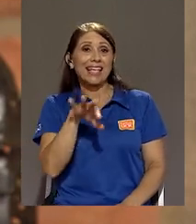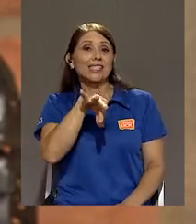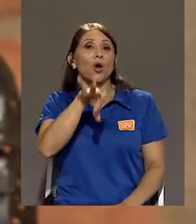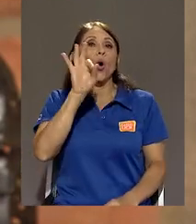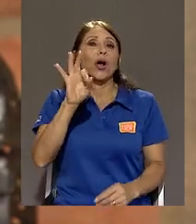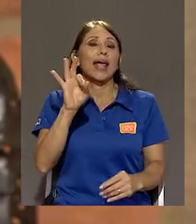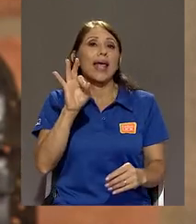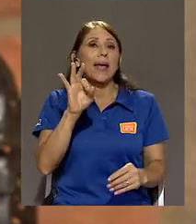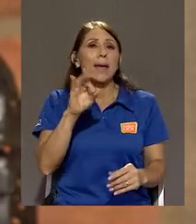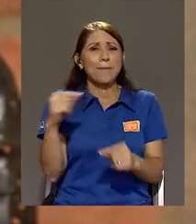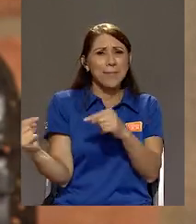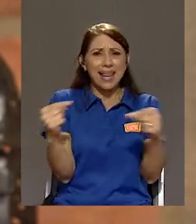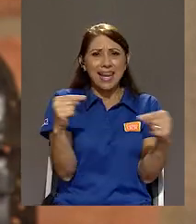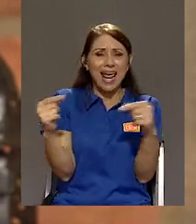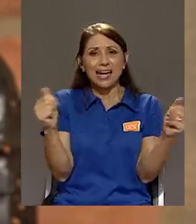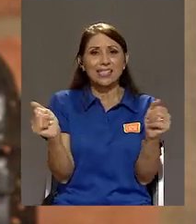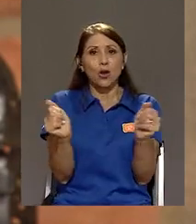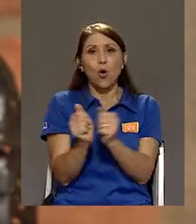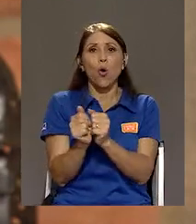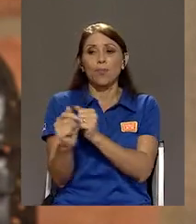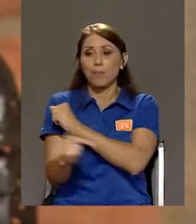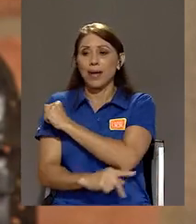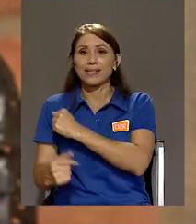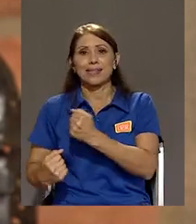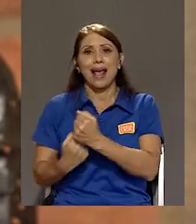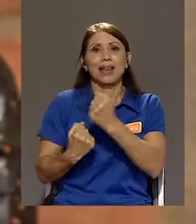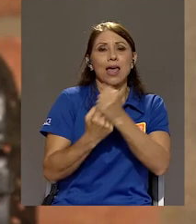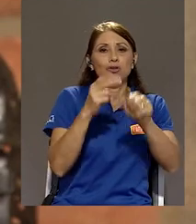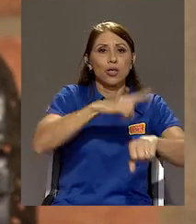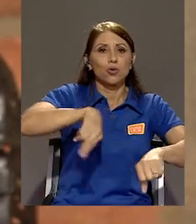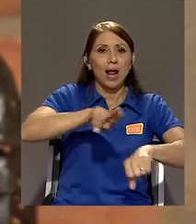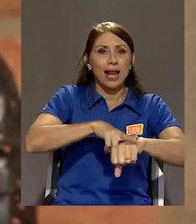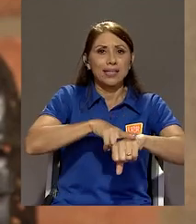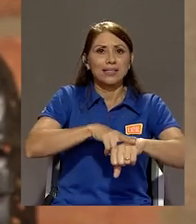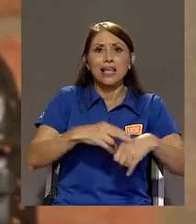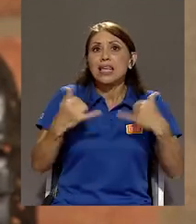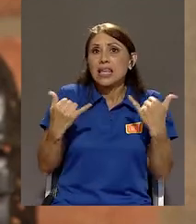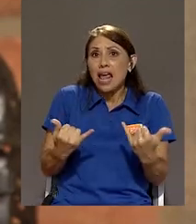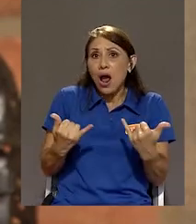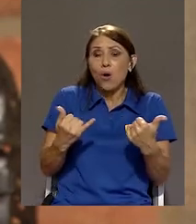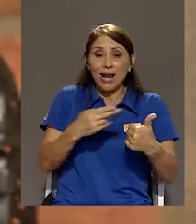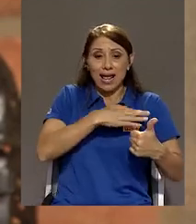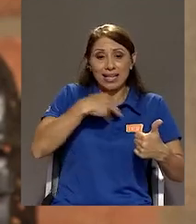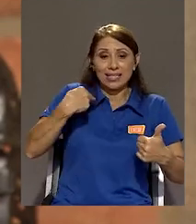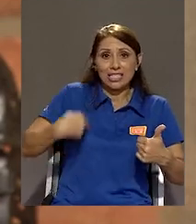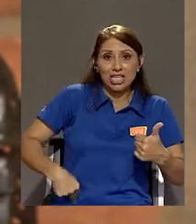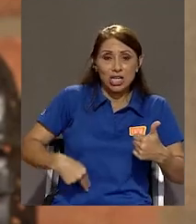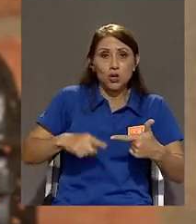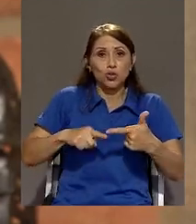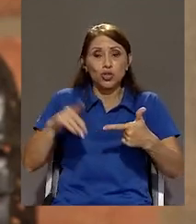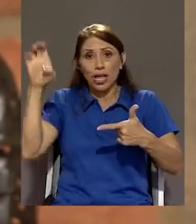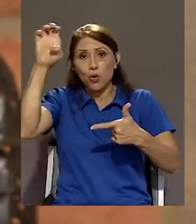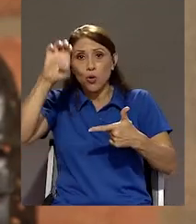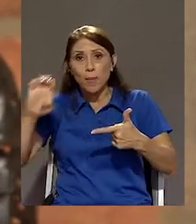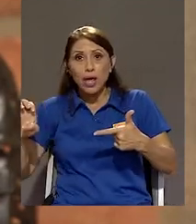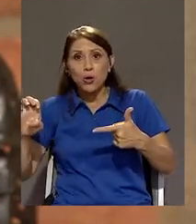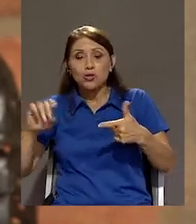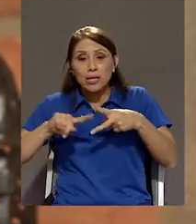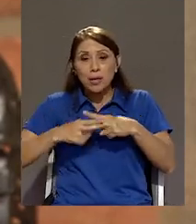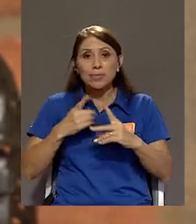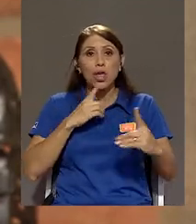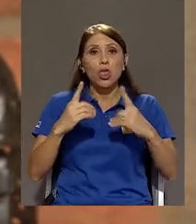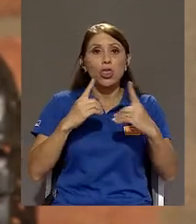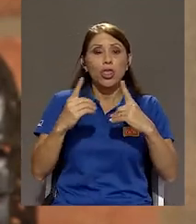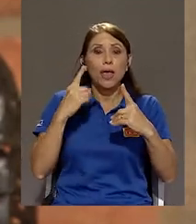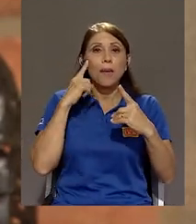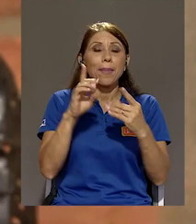pelearse con sus aliados naturales y paradójicamente hoy está creando un espacio de diálogo entre los chinos y los europeos para combatir